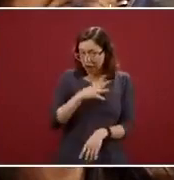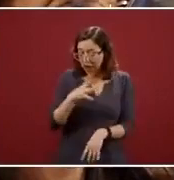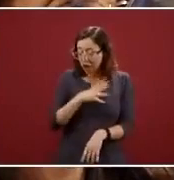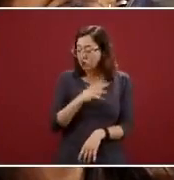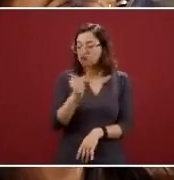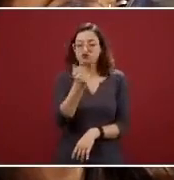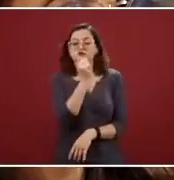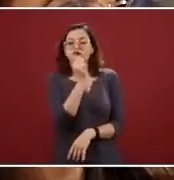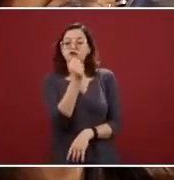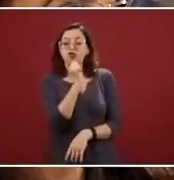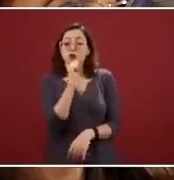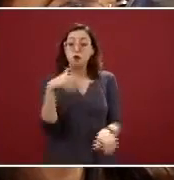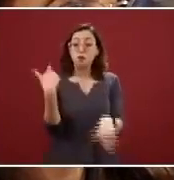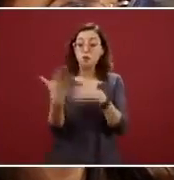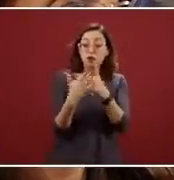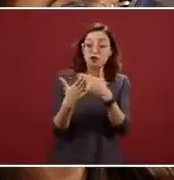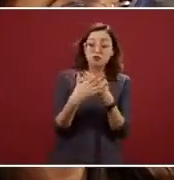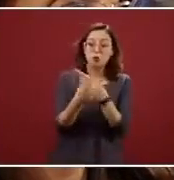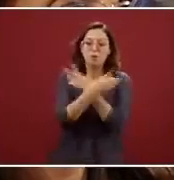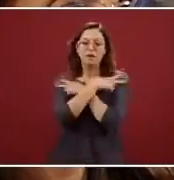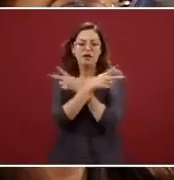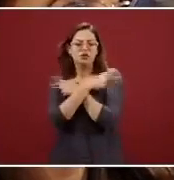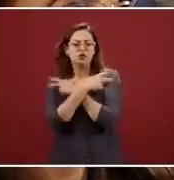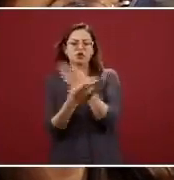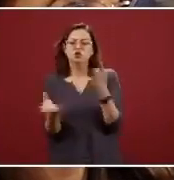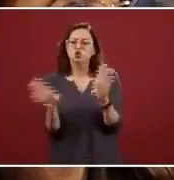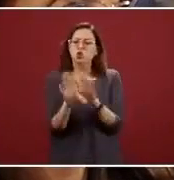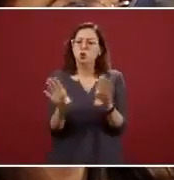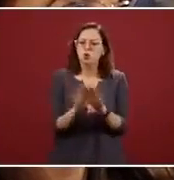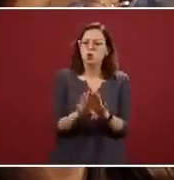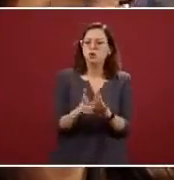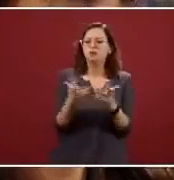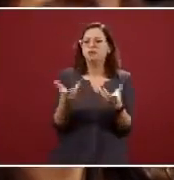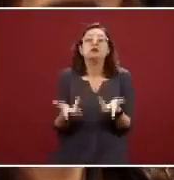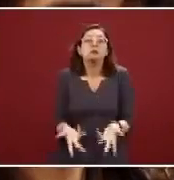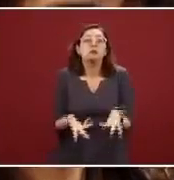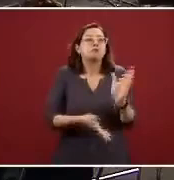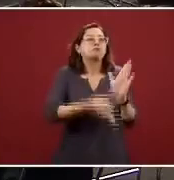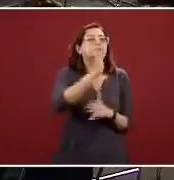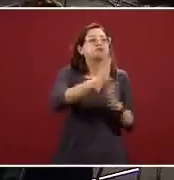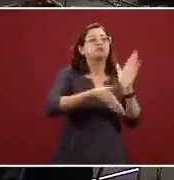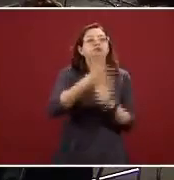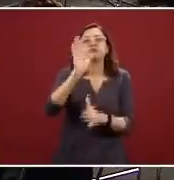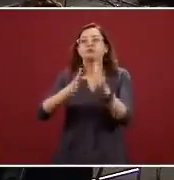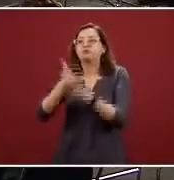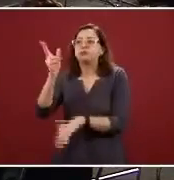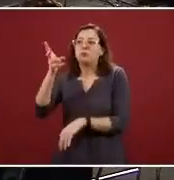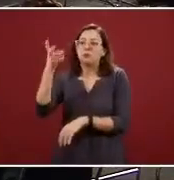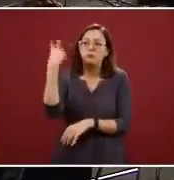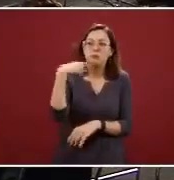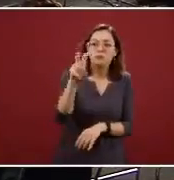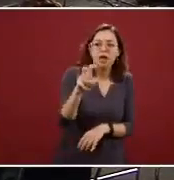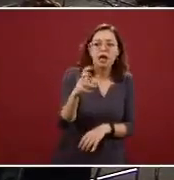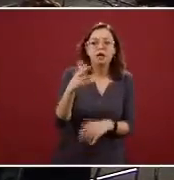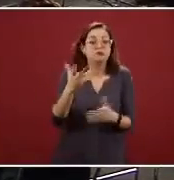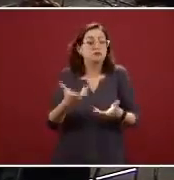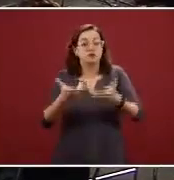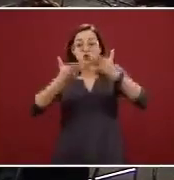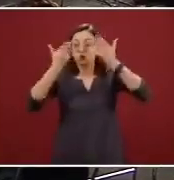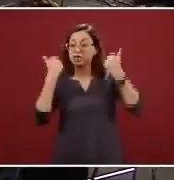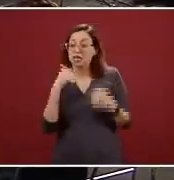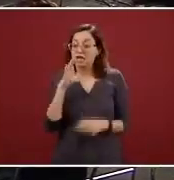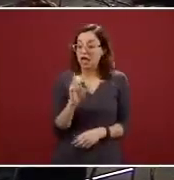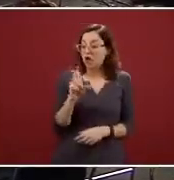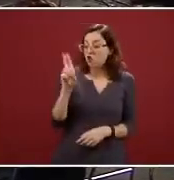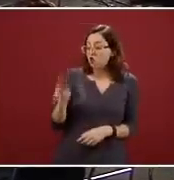las vacaciones. Si vienen las vacaciones, que tendrían que ser los destinos turísticos, suponiendo si alguien tiene un viaje a, no sé, Cancún,